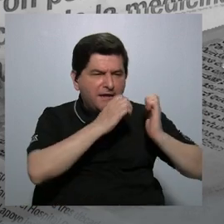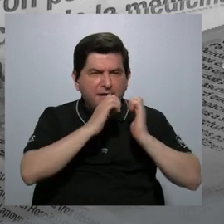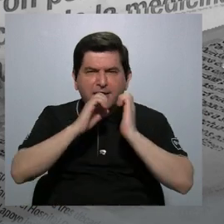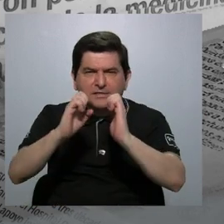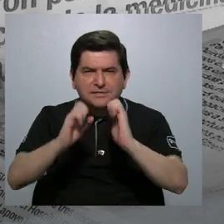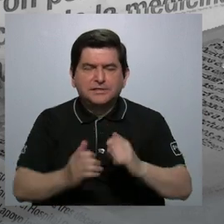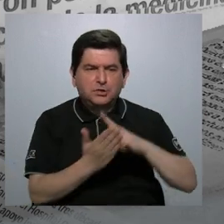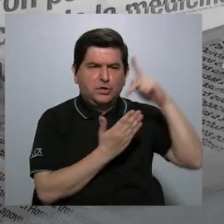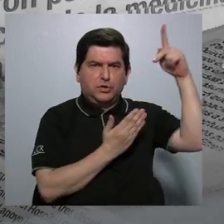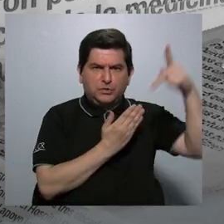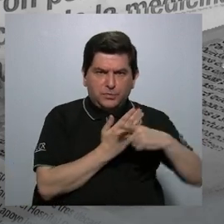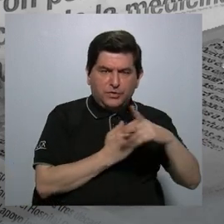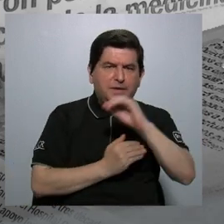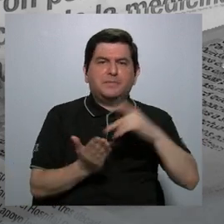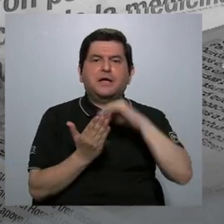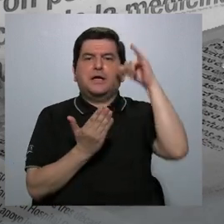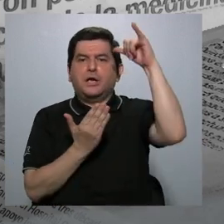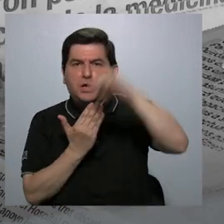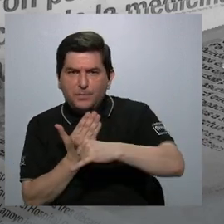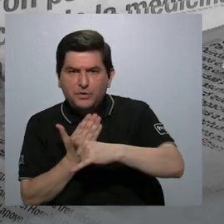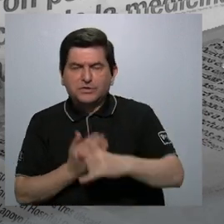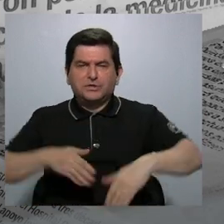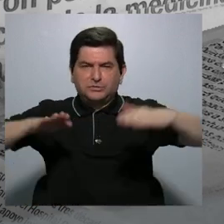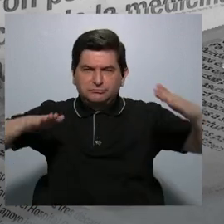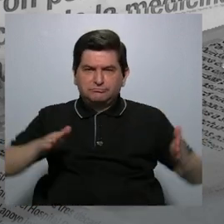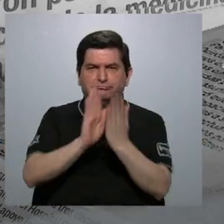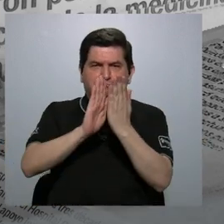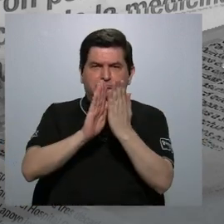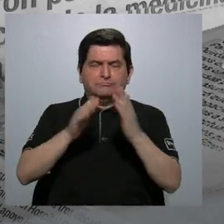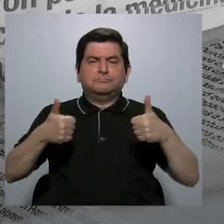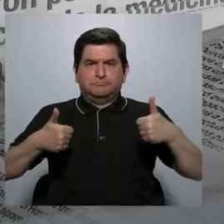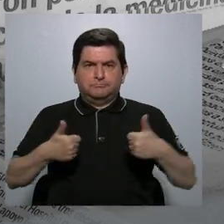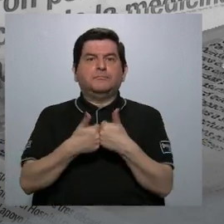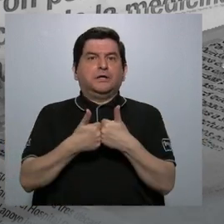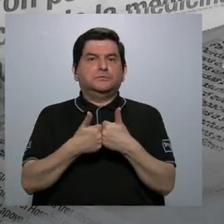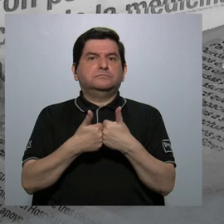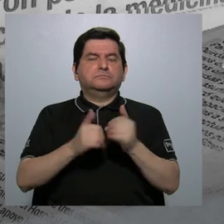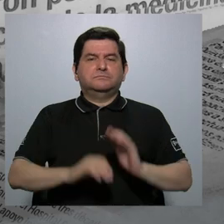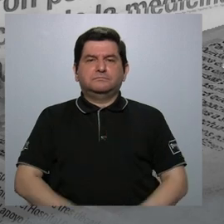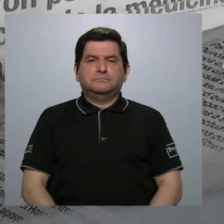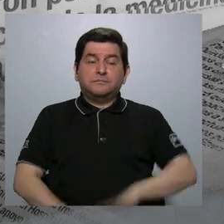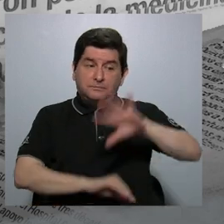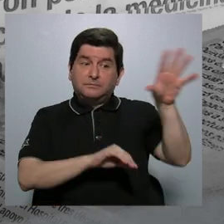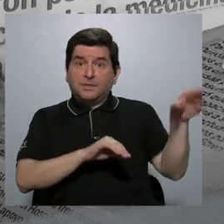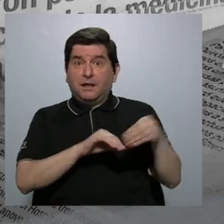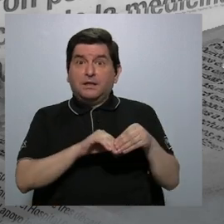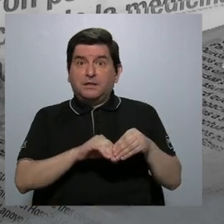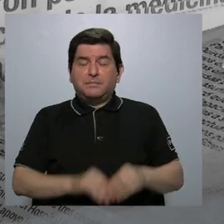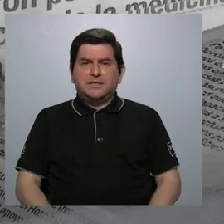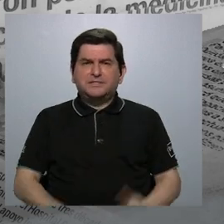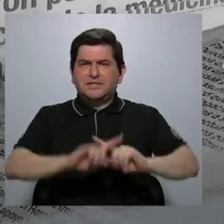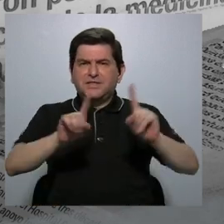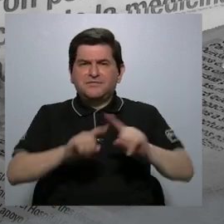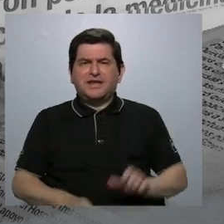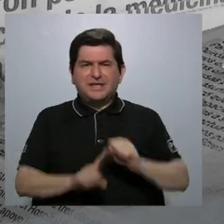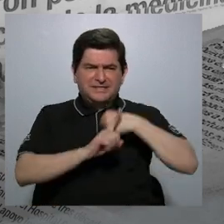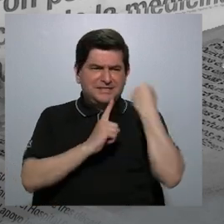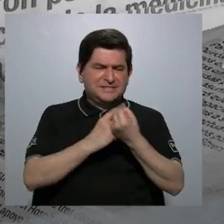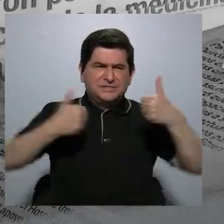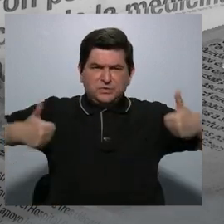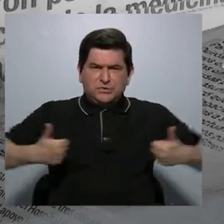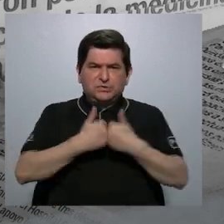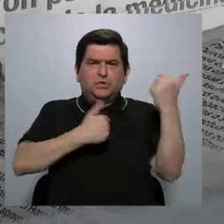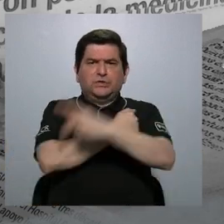estrategias, programas y proyectos para enfrentar este reto y además de desafíos que tiene el